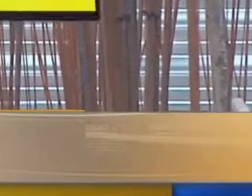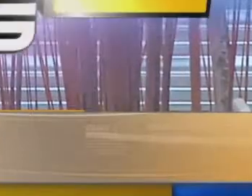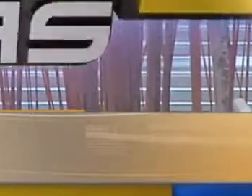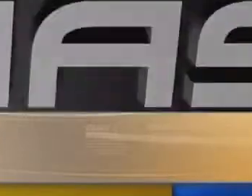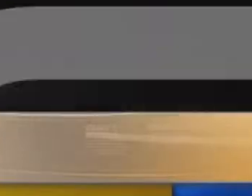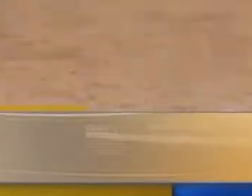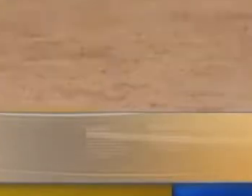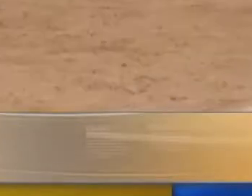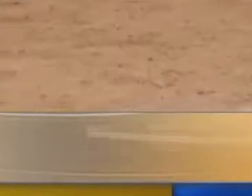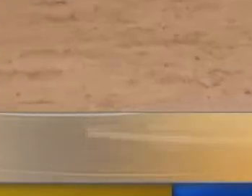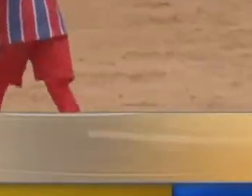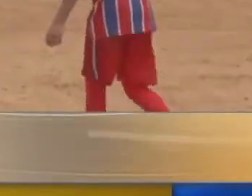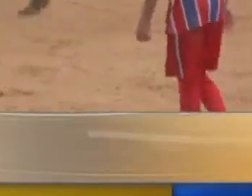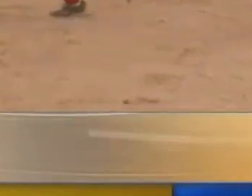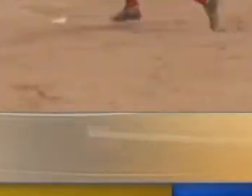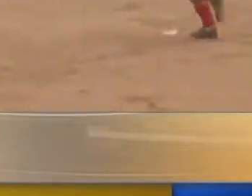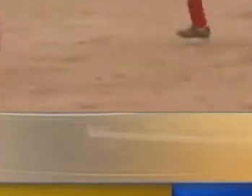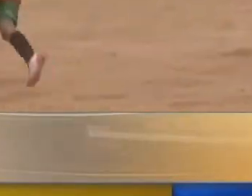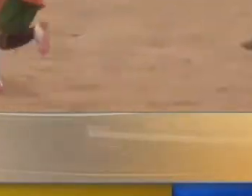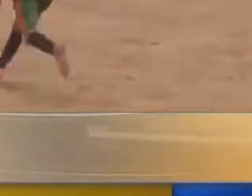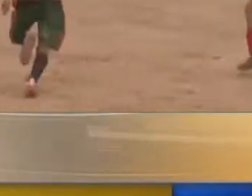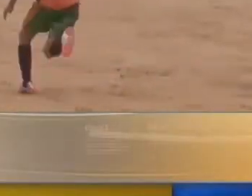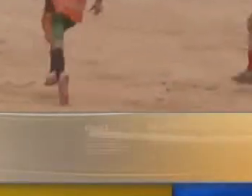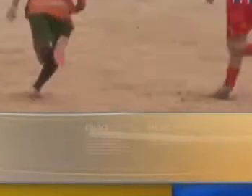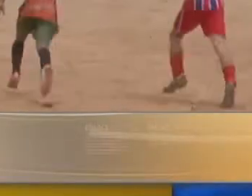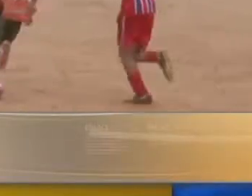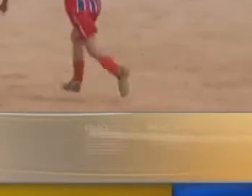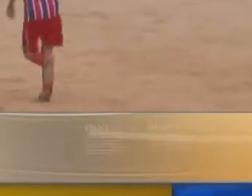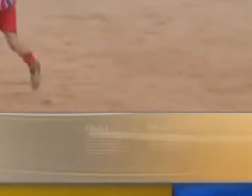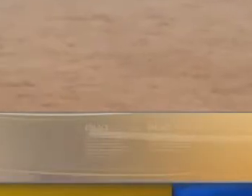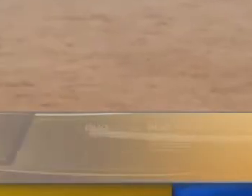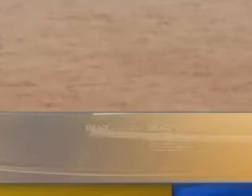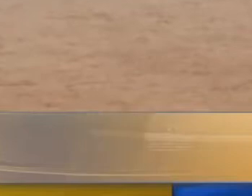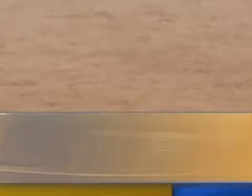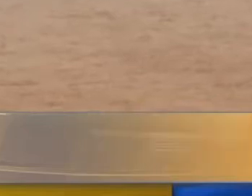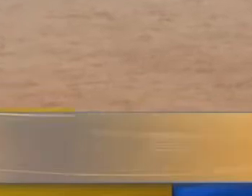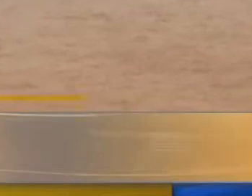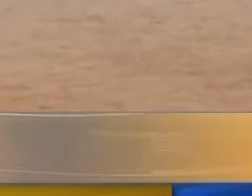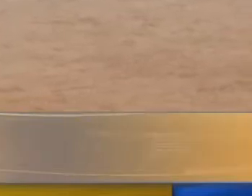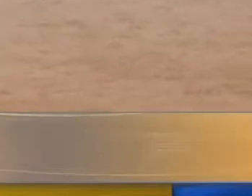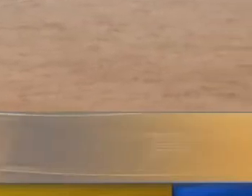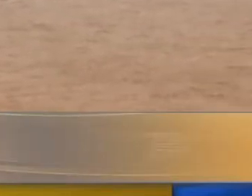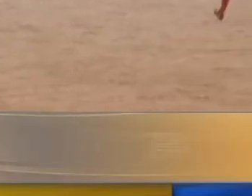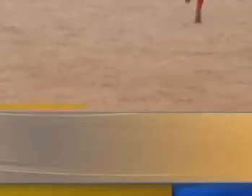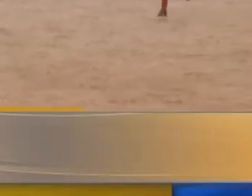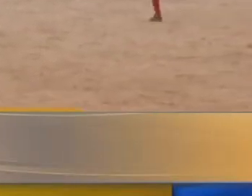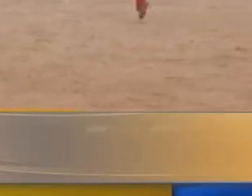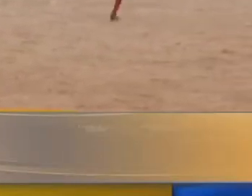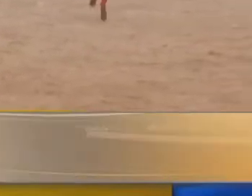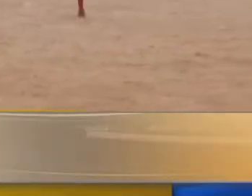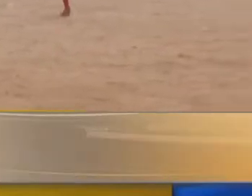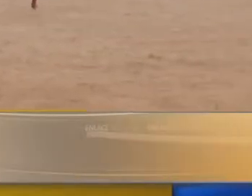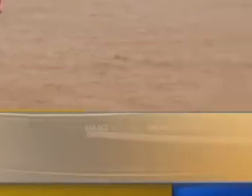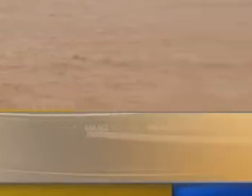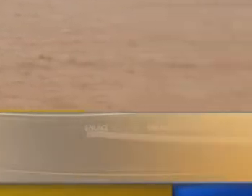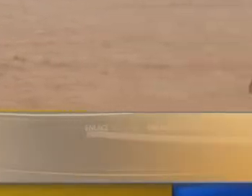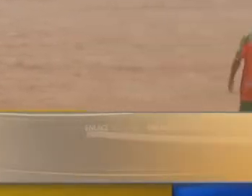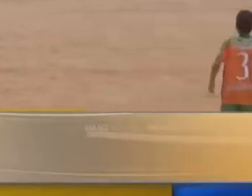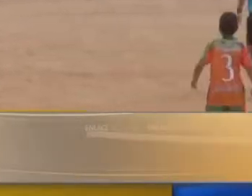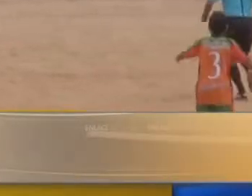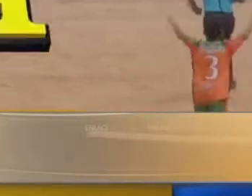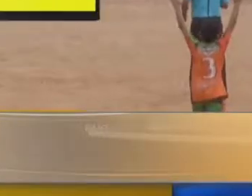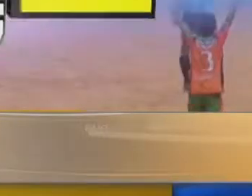del Sol. En los deportes, el Club Galán derrotó 5-3 a Oro Negro y aseguró su paso a la final del